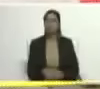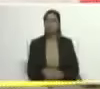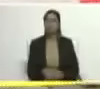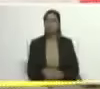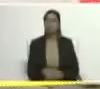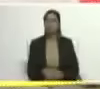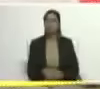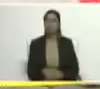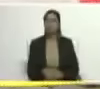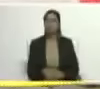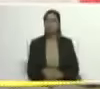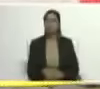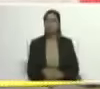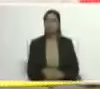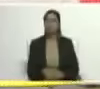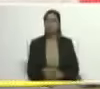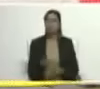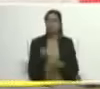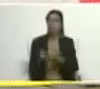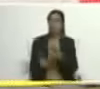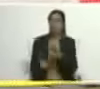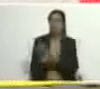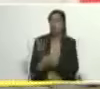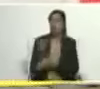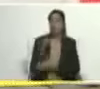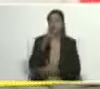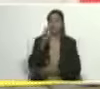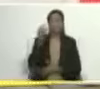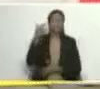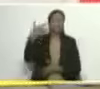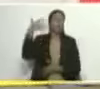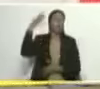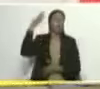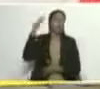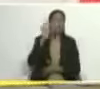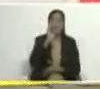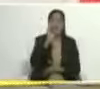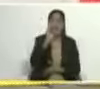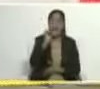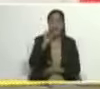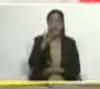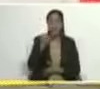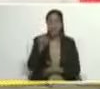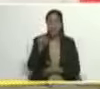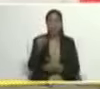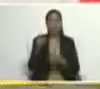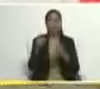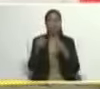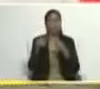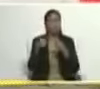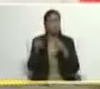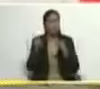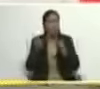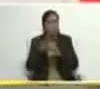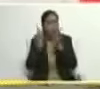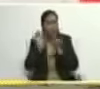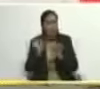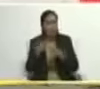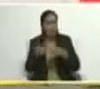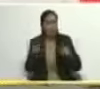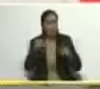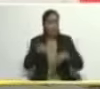el surgimiento del fascismo hace 100 años, similitudes y diferencias con esta época histórica.